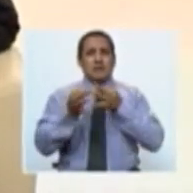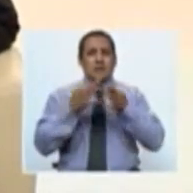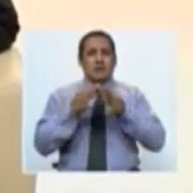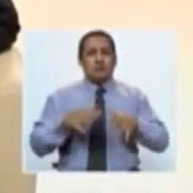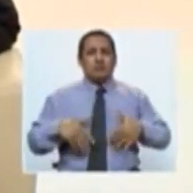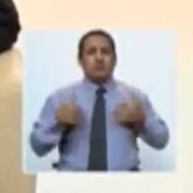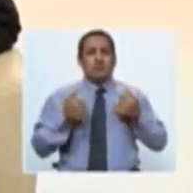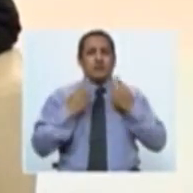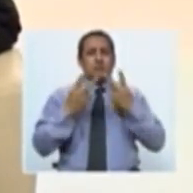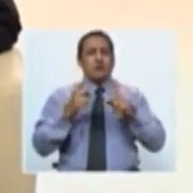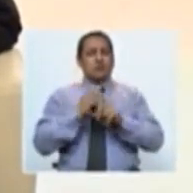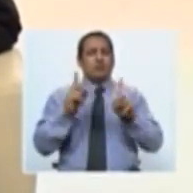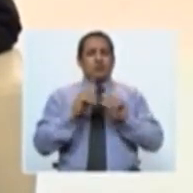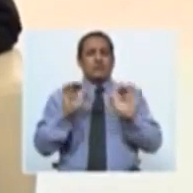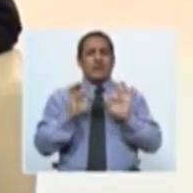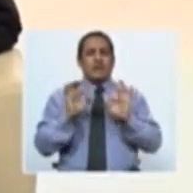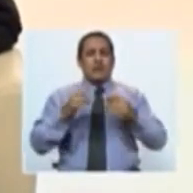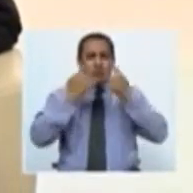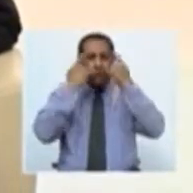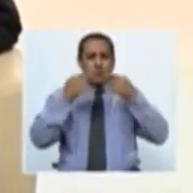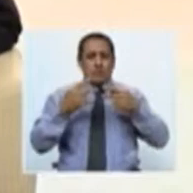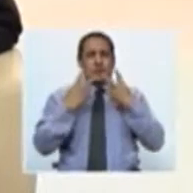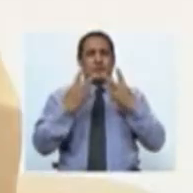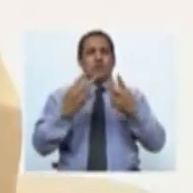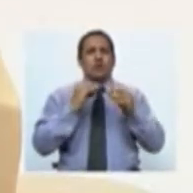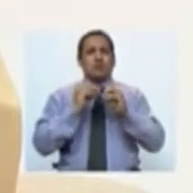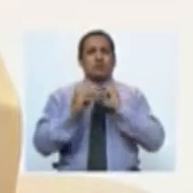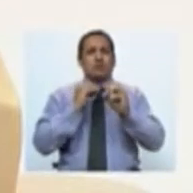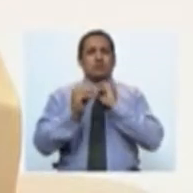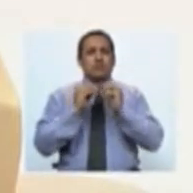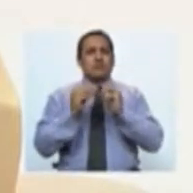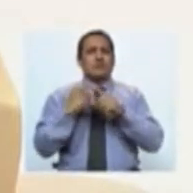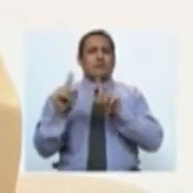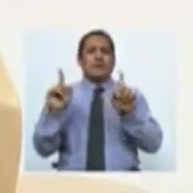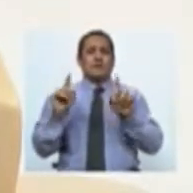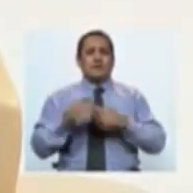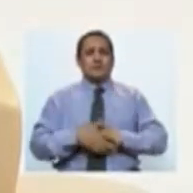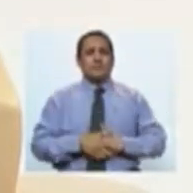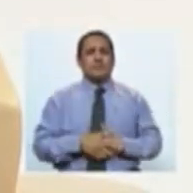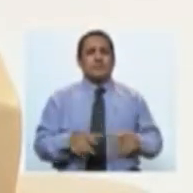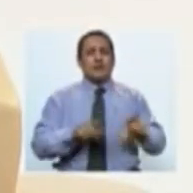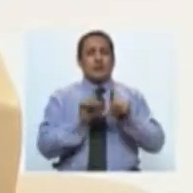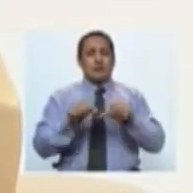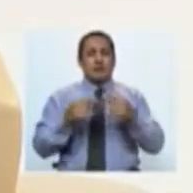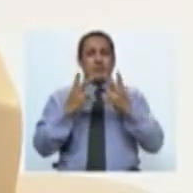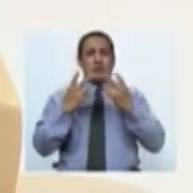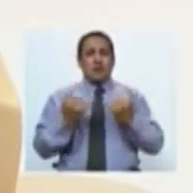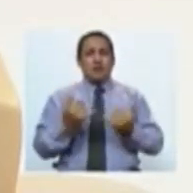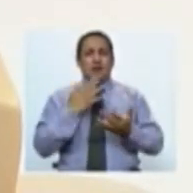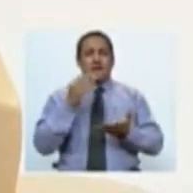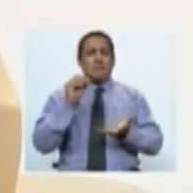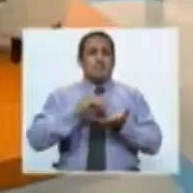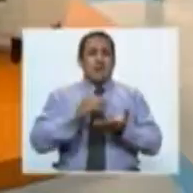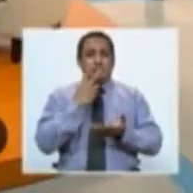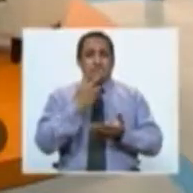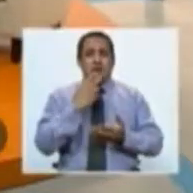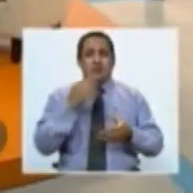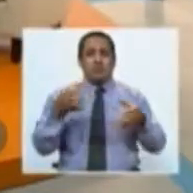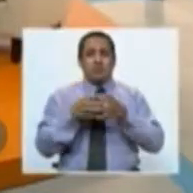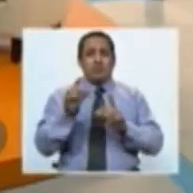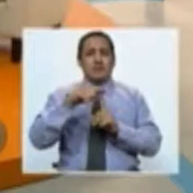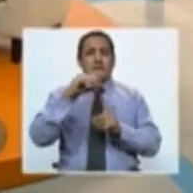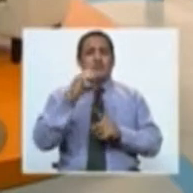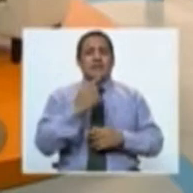no hay posibilidades de decisión o de regulación en sentido distinto. Claro, y en este caso lo que más bien el